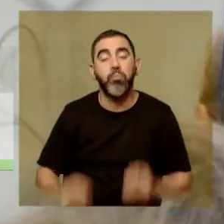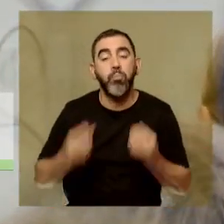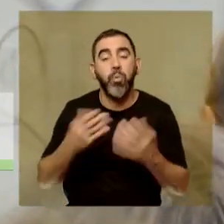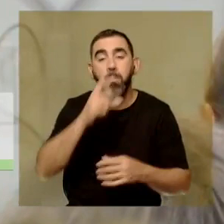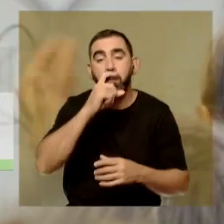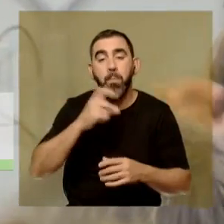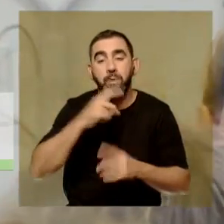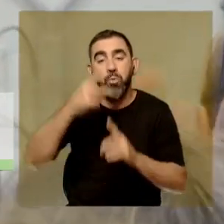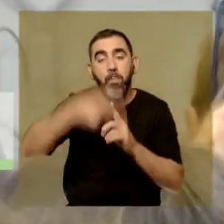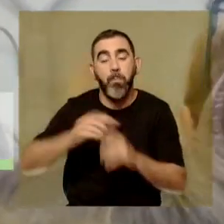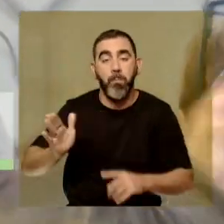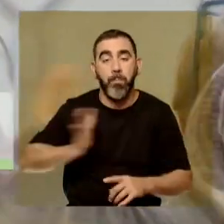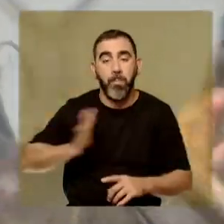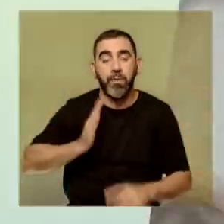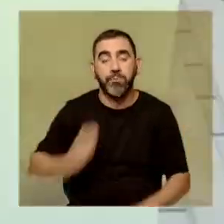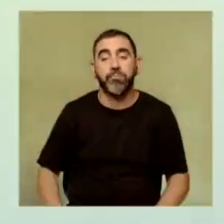marzo como Mes de la Mujer.